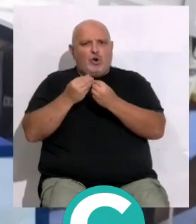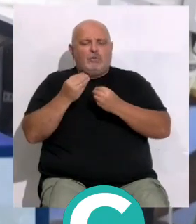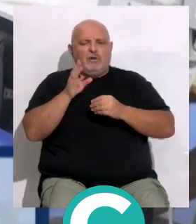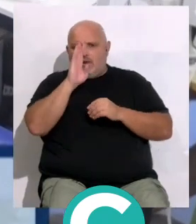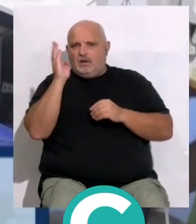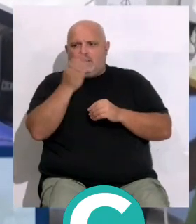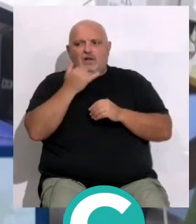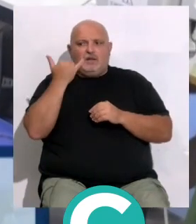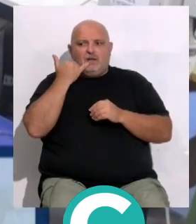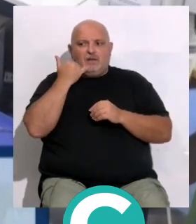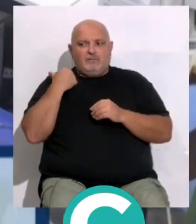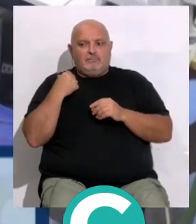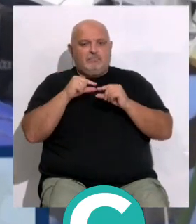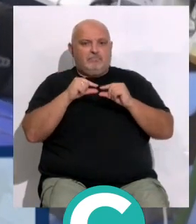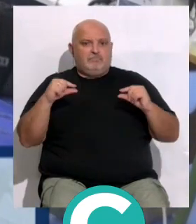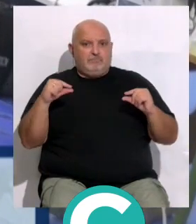a través del teléfono